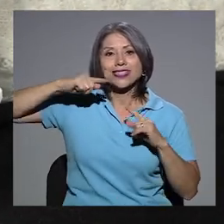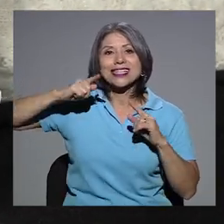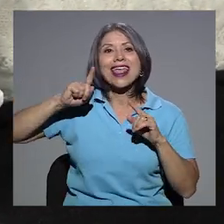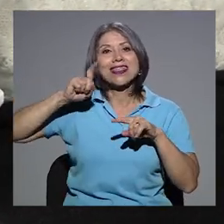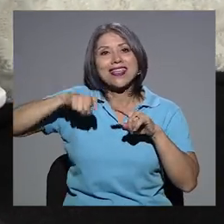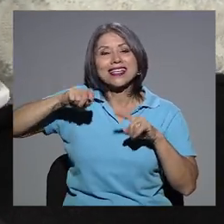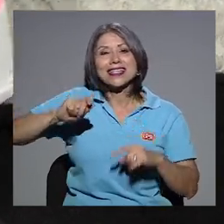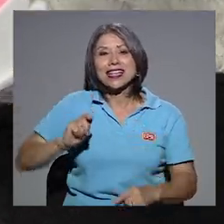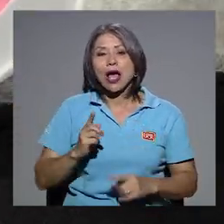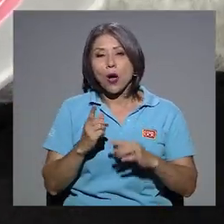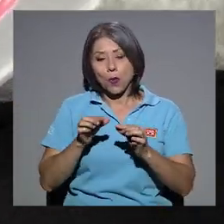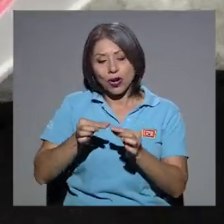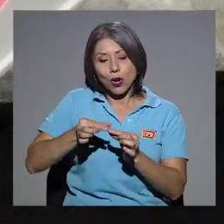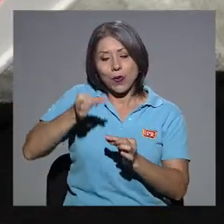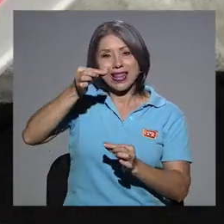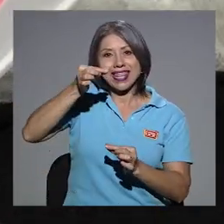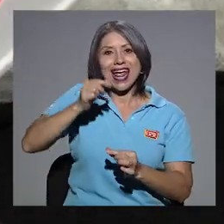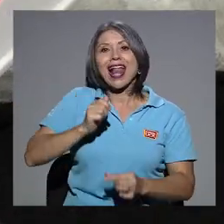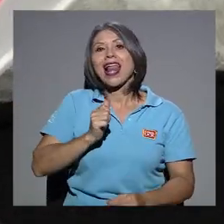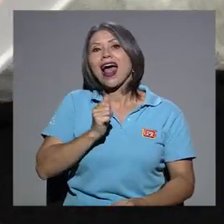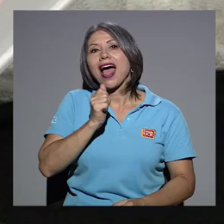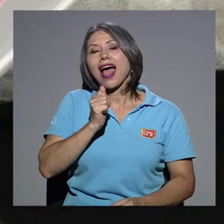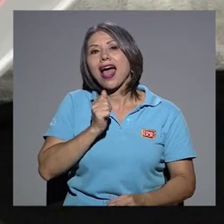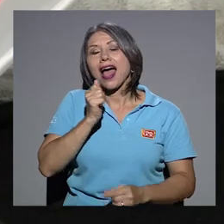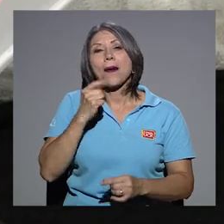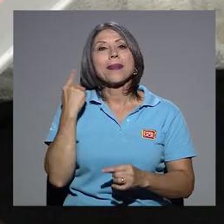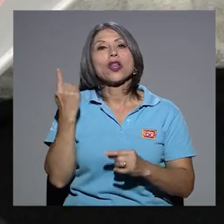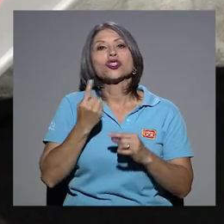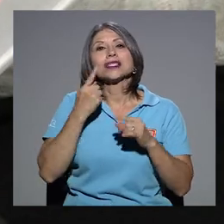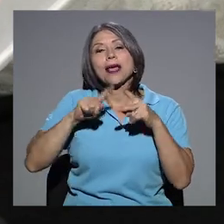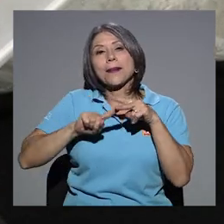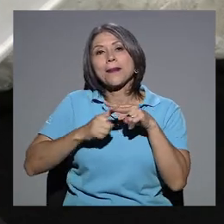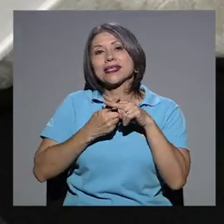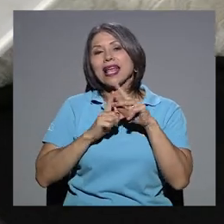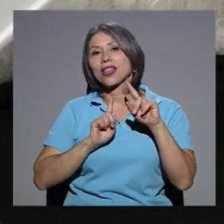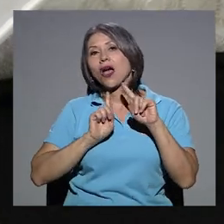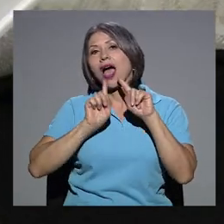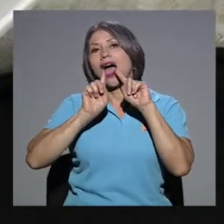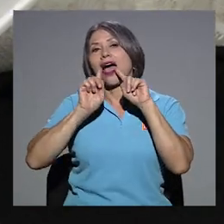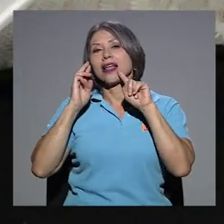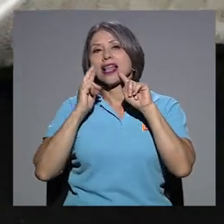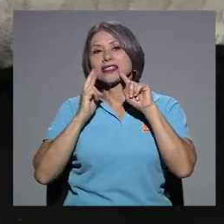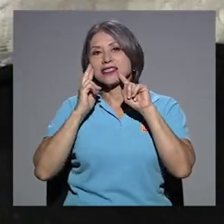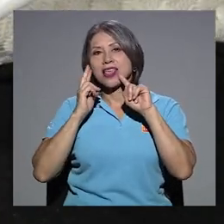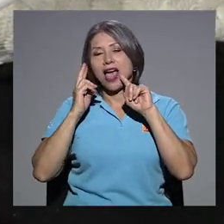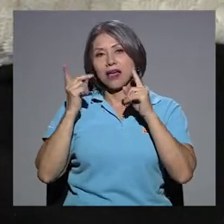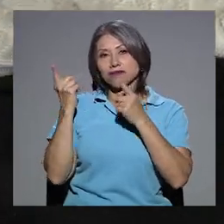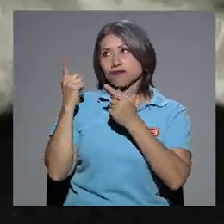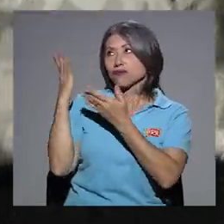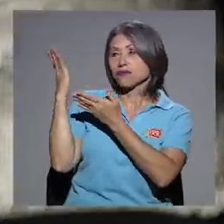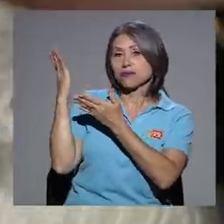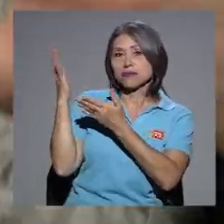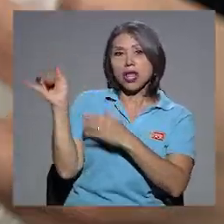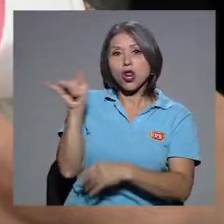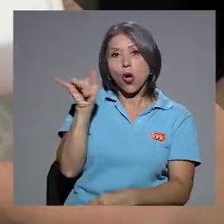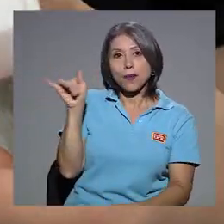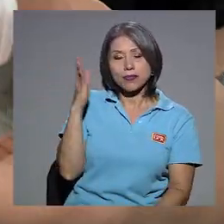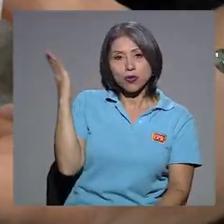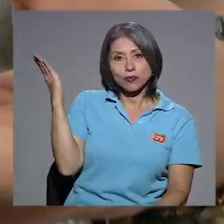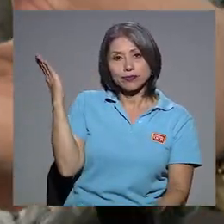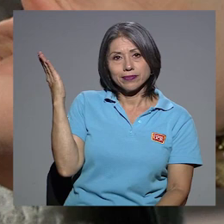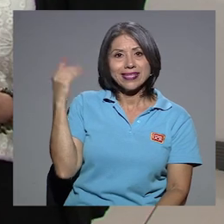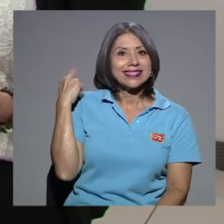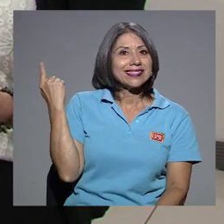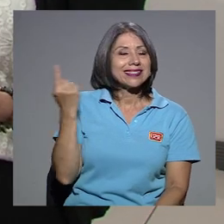colocar vertical, pero siempre viniendo desde la encía, siempre. ¿Ok? Y lo mismo con los de arriba,